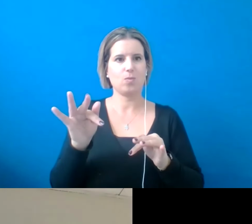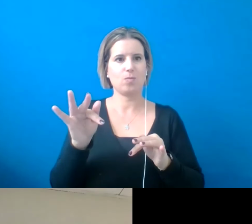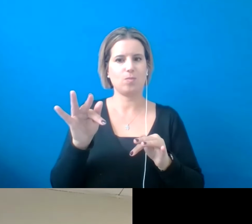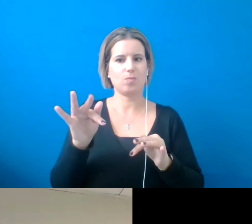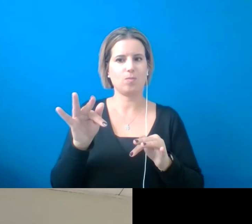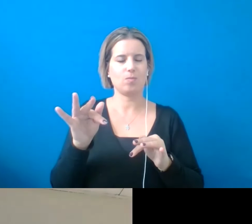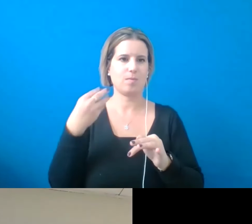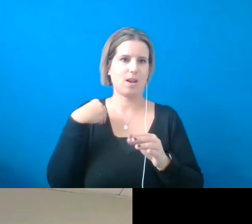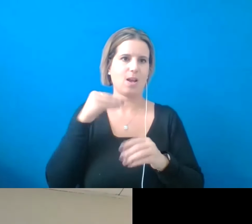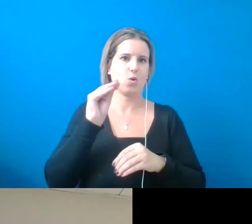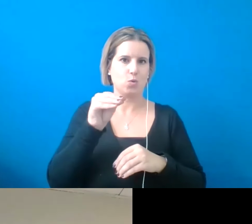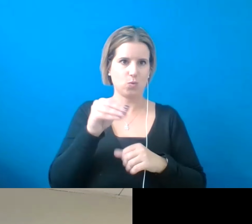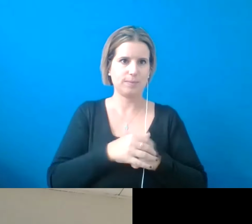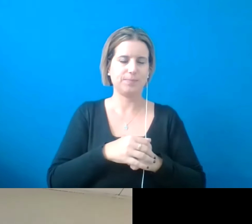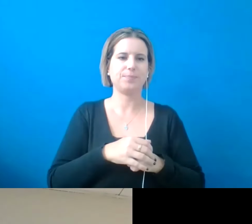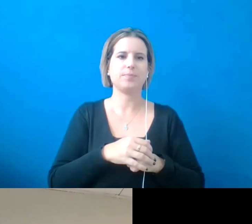consulta